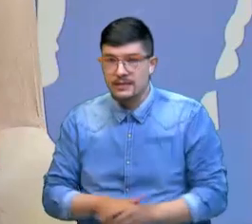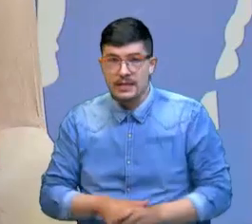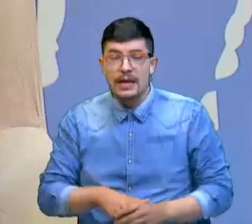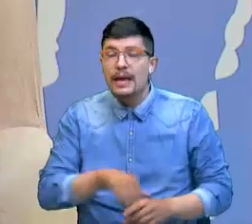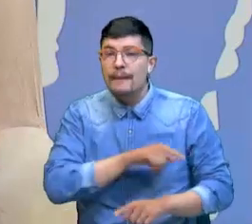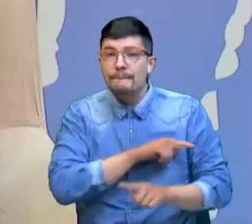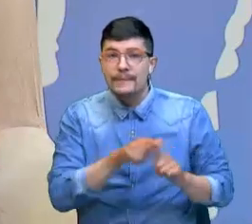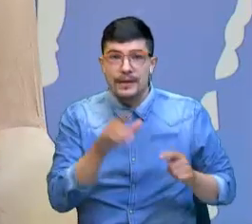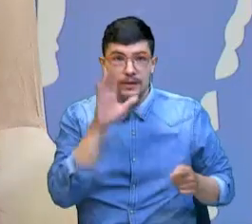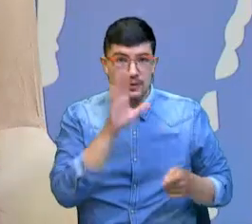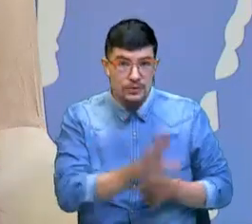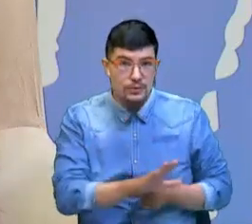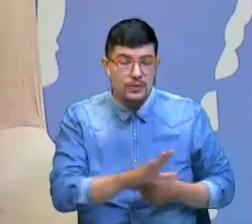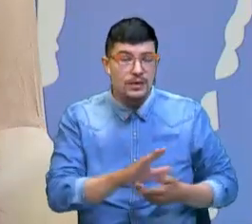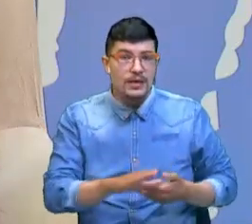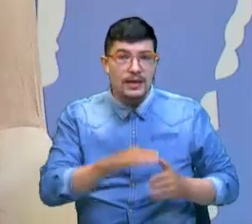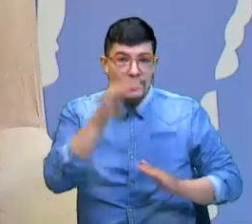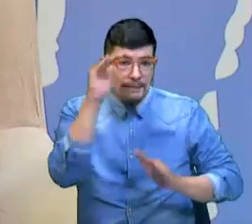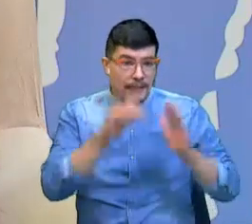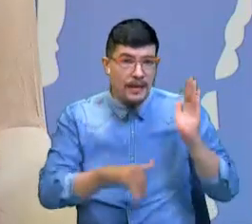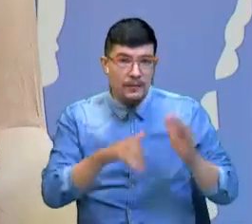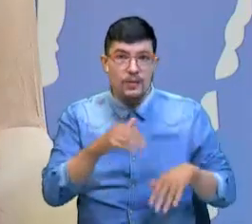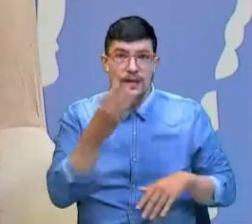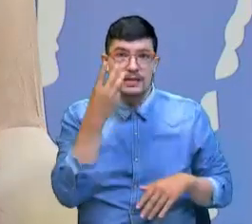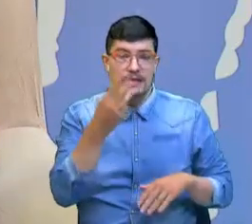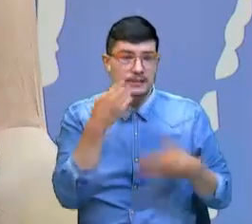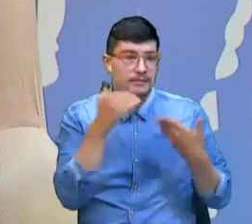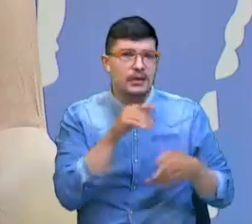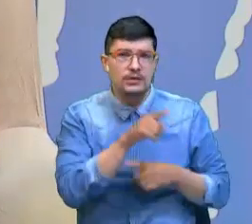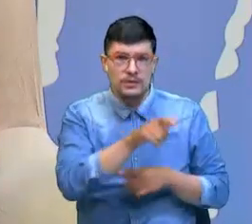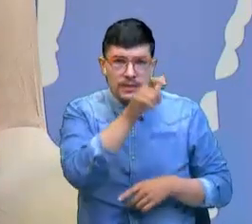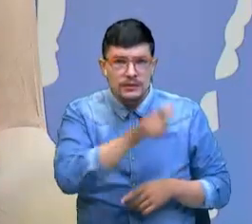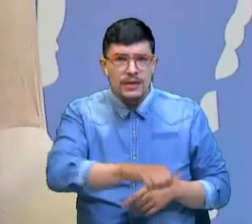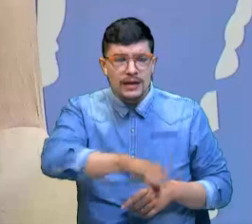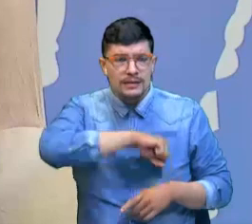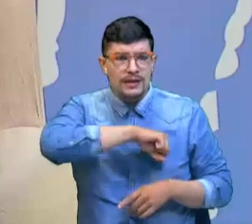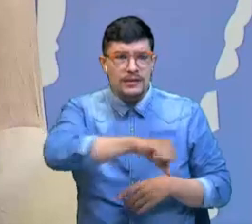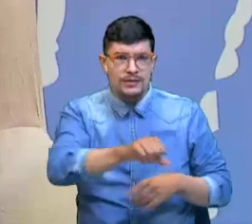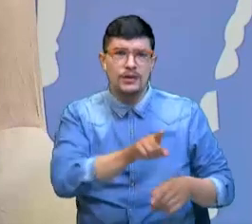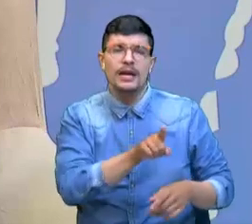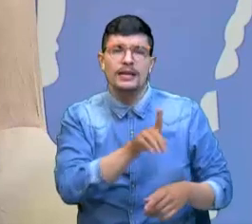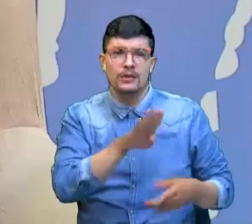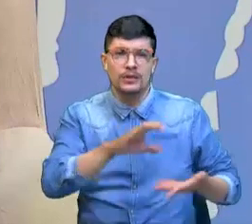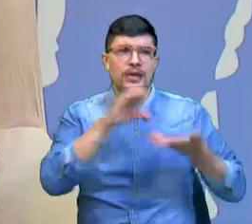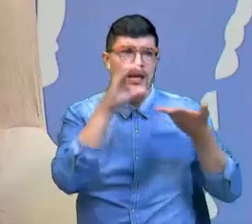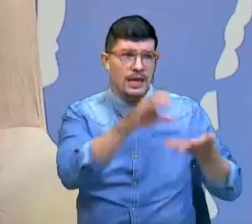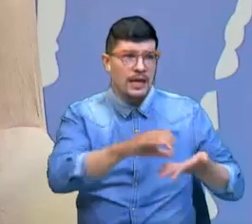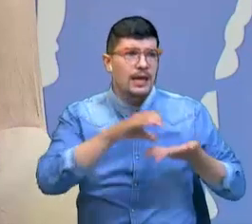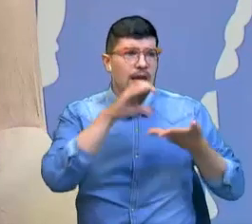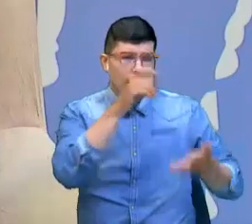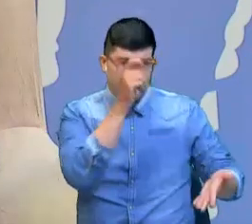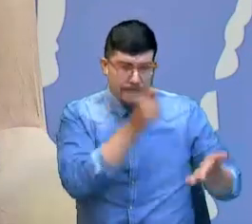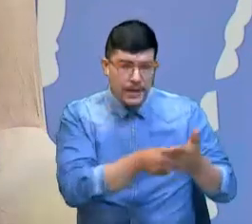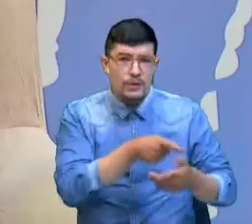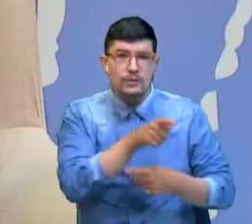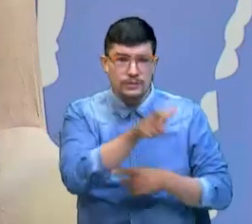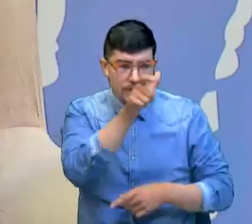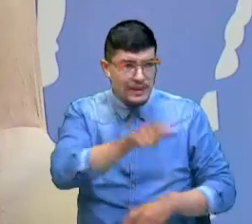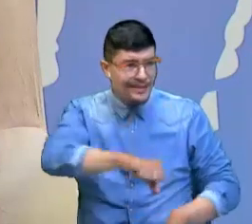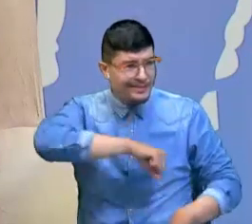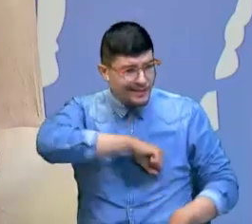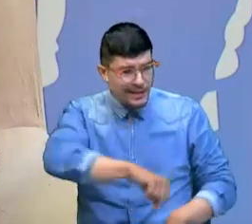fue inferior a 3 salarios mínimos, esta persona tiene derecho a las 14 mesadas. Tiene